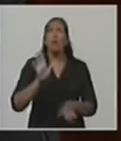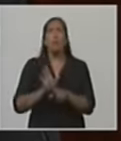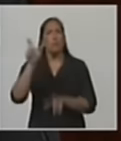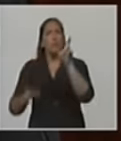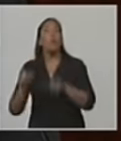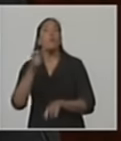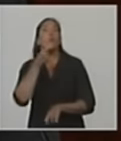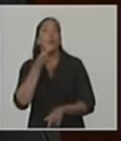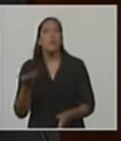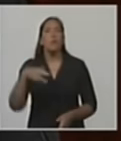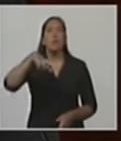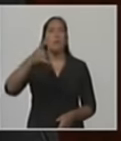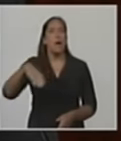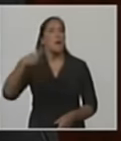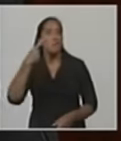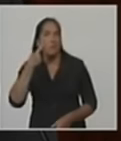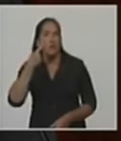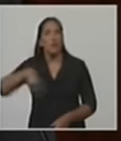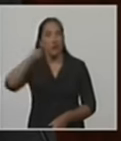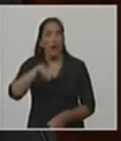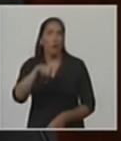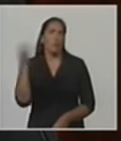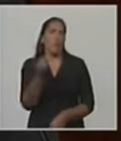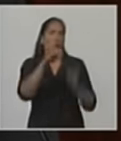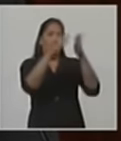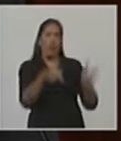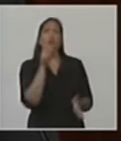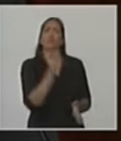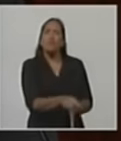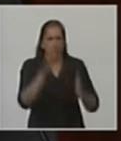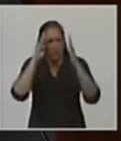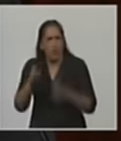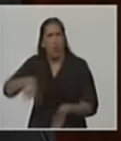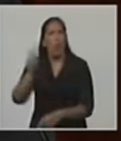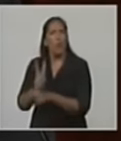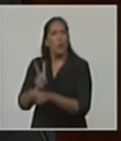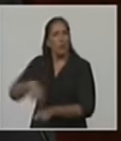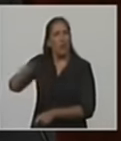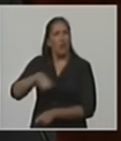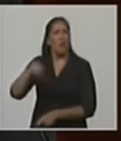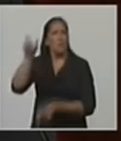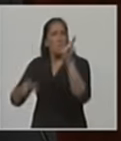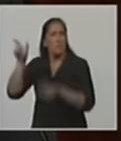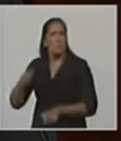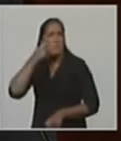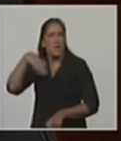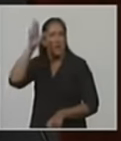PAMI, institución responsable de cuidar a nuestros queridos abuelos, en el que hemos encontrado